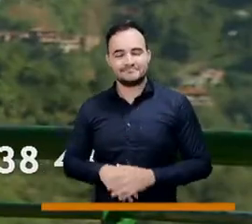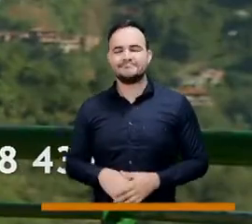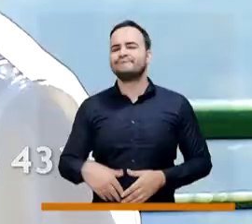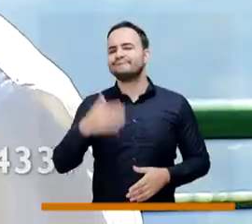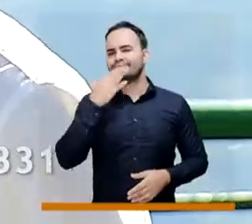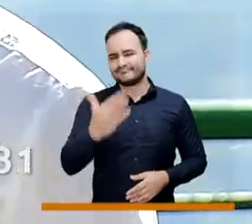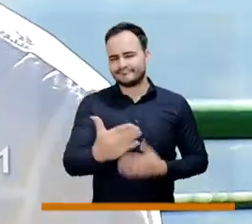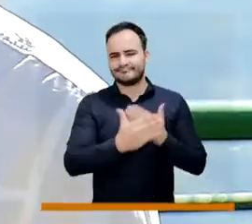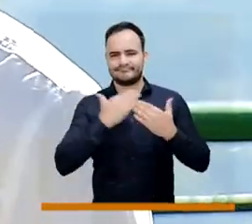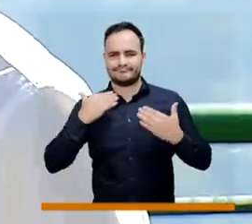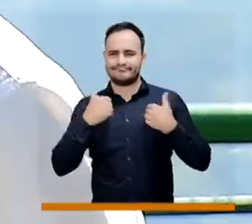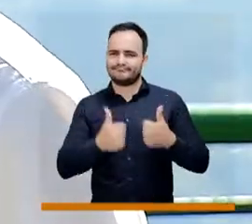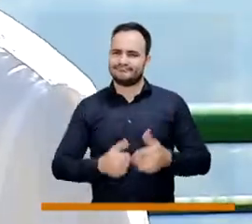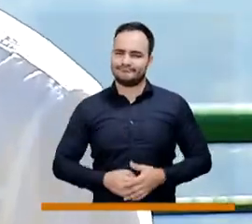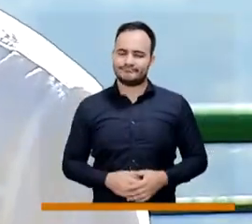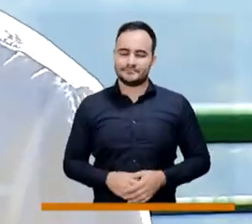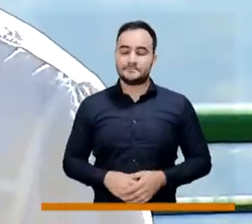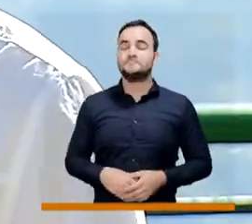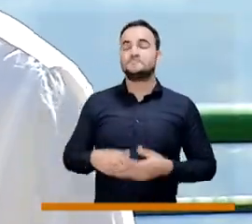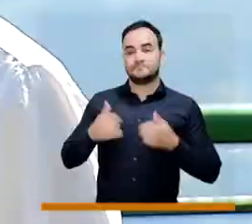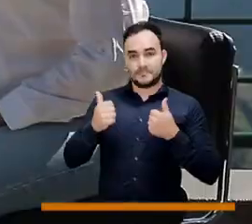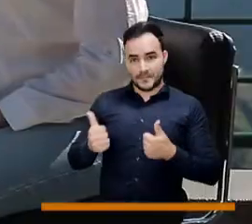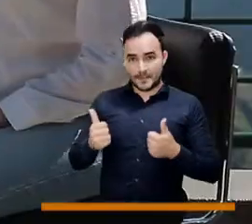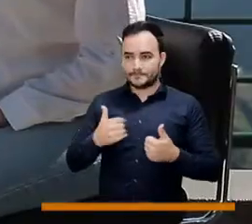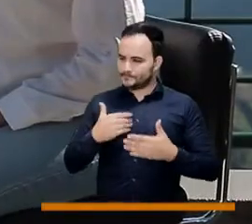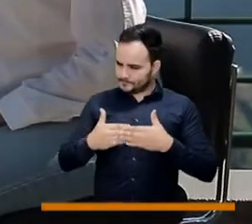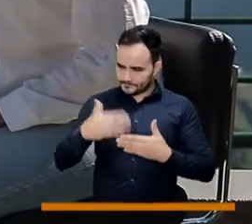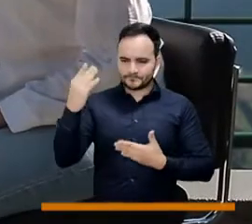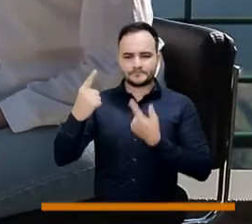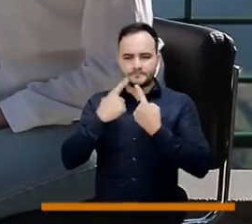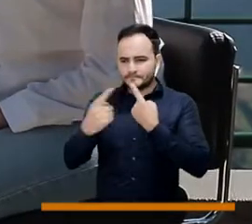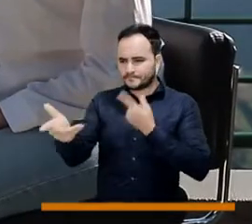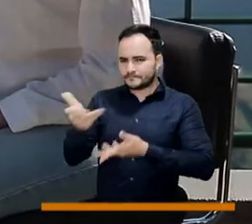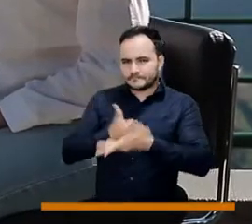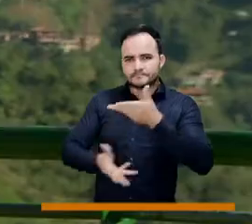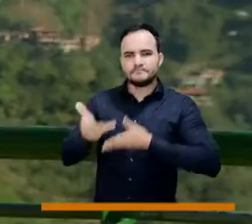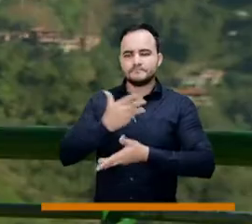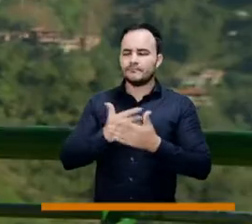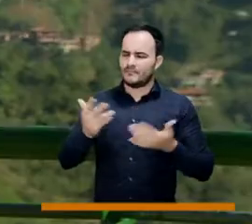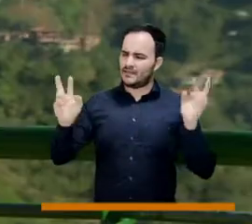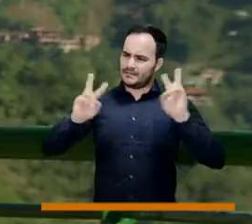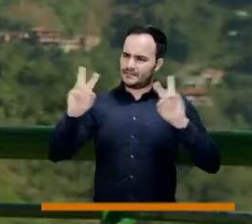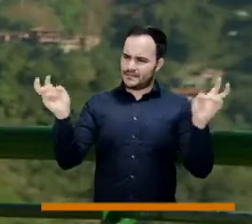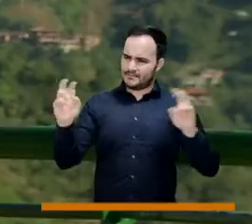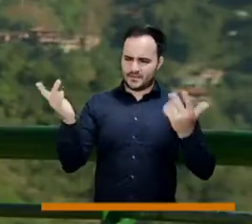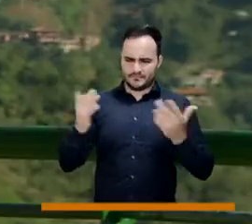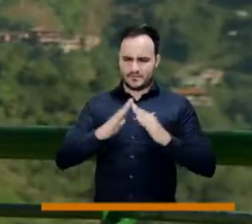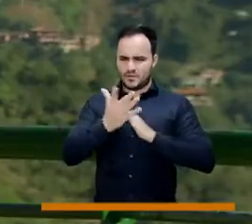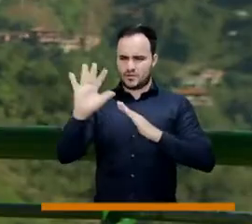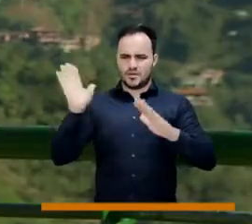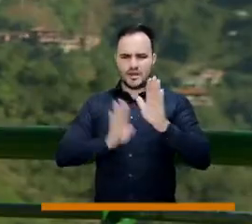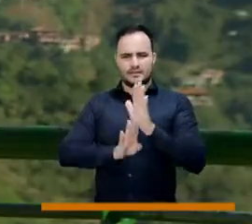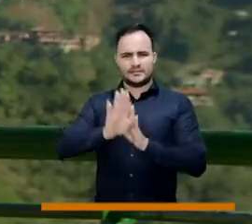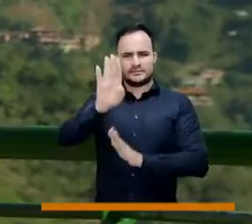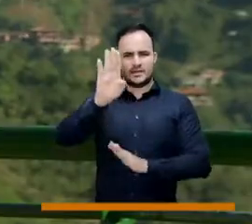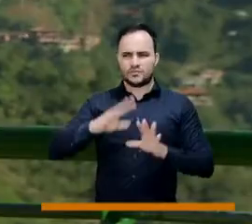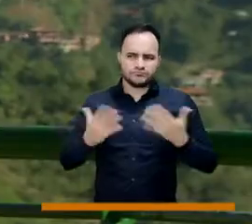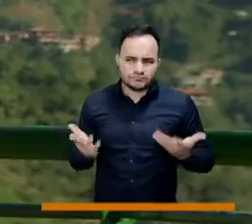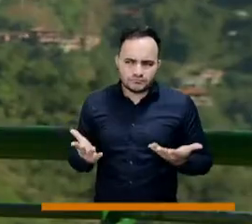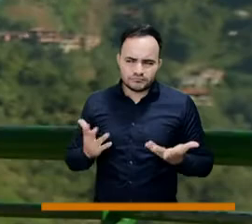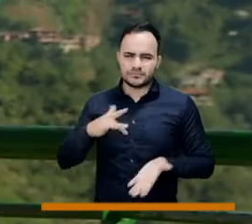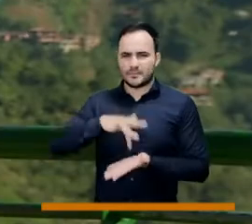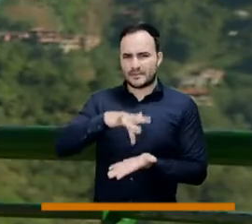a la gente. Muchas gracias por la invitación. Bueno, Marcela, empecemos entonces a hablar de desarrollo